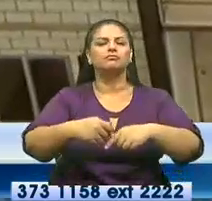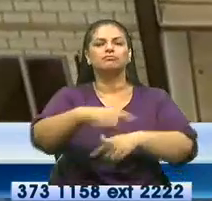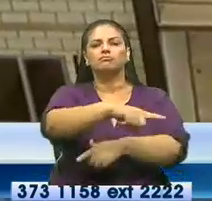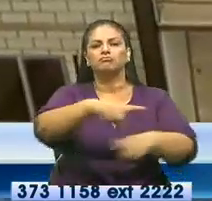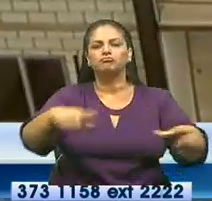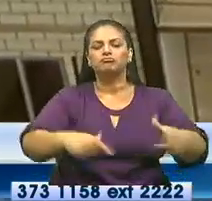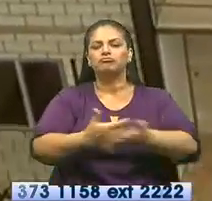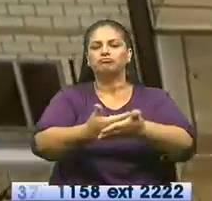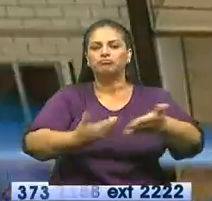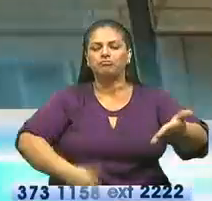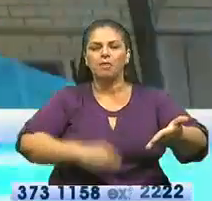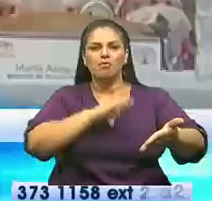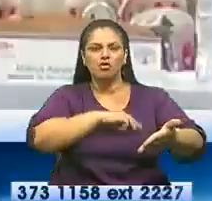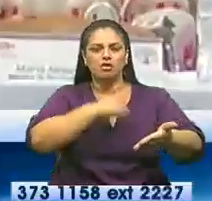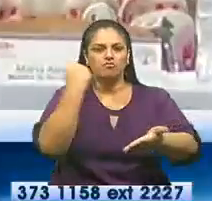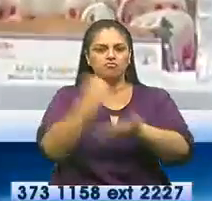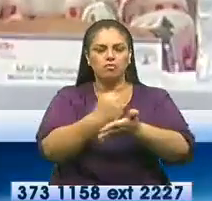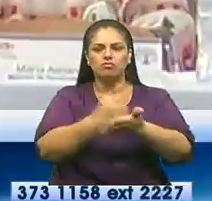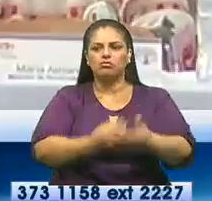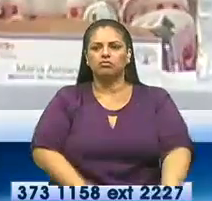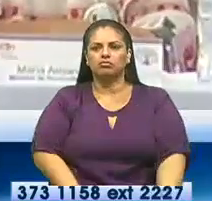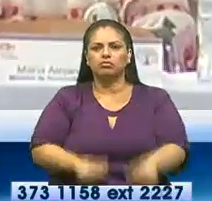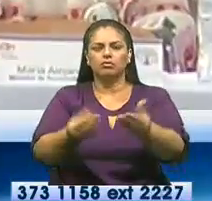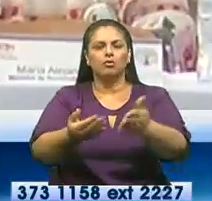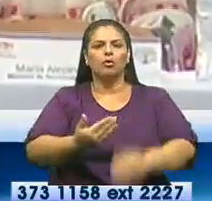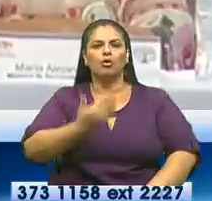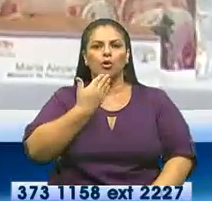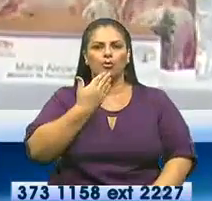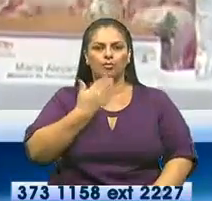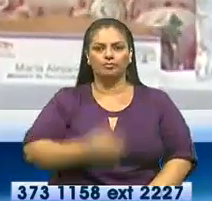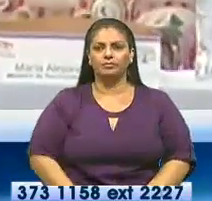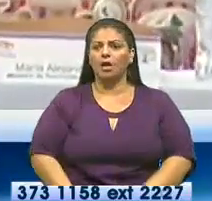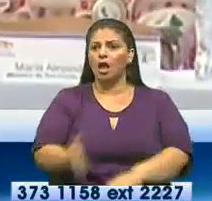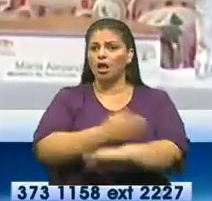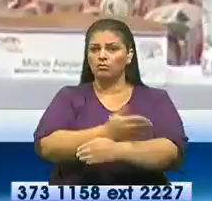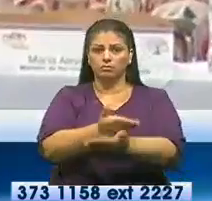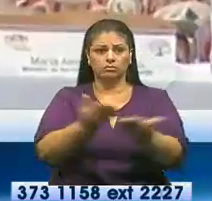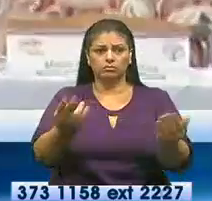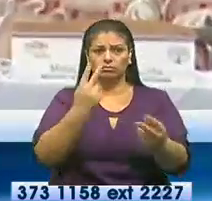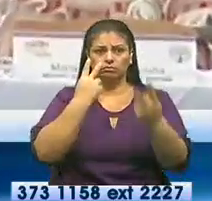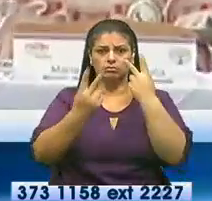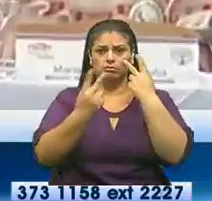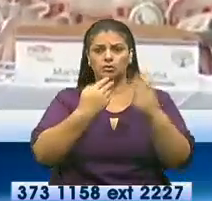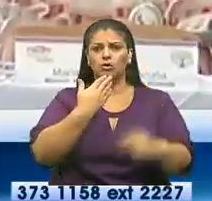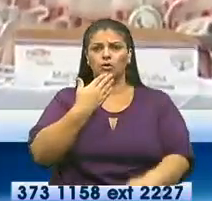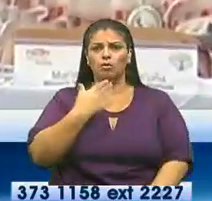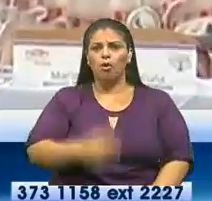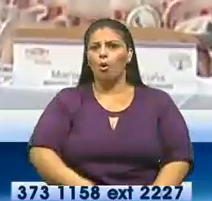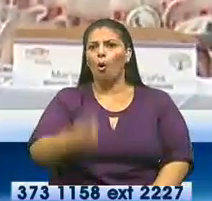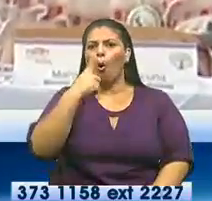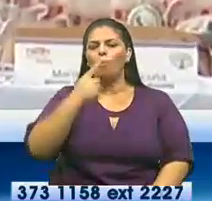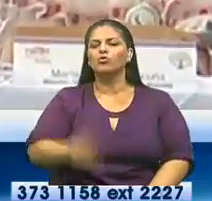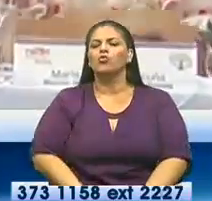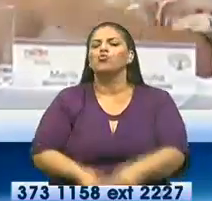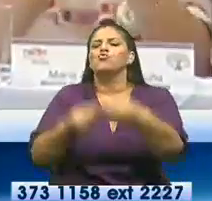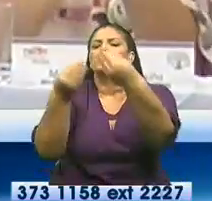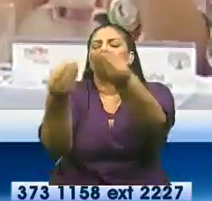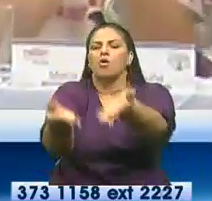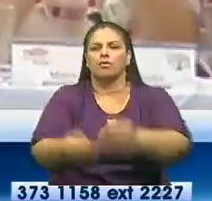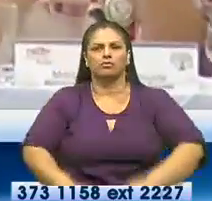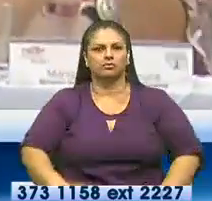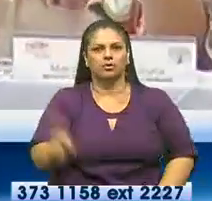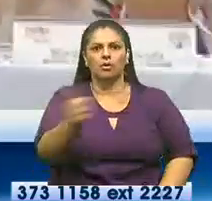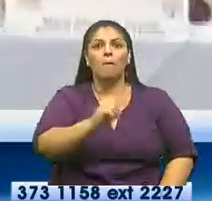una particularidad. Estos terrenos, como ustedes pudieron ver, no se van a entregar a los hombres, se van a entregar a